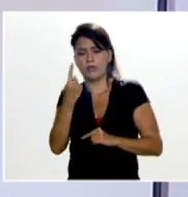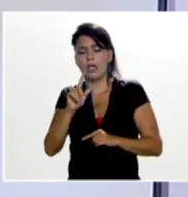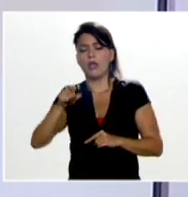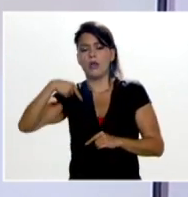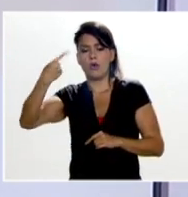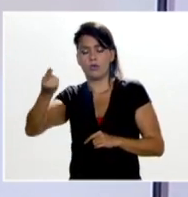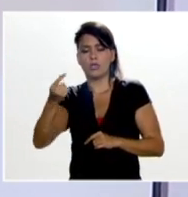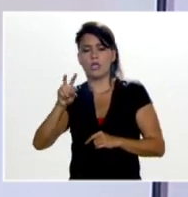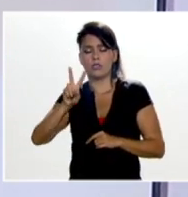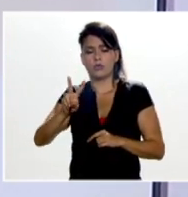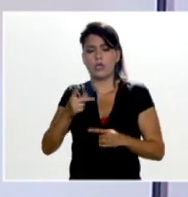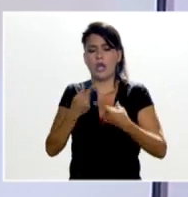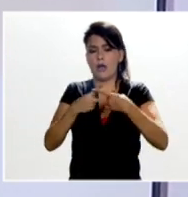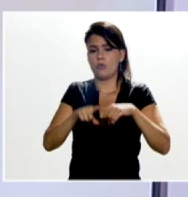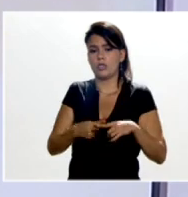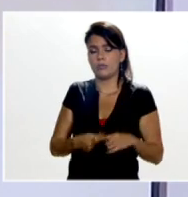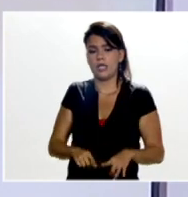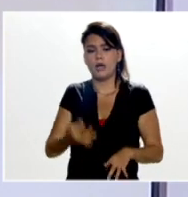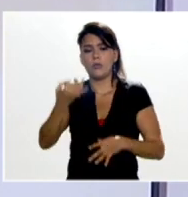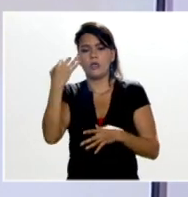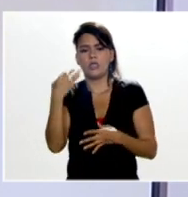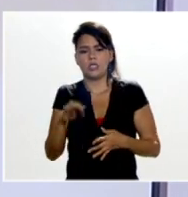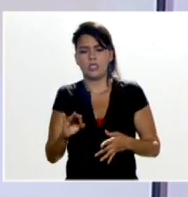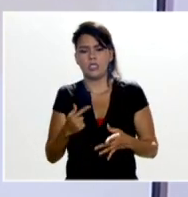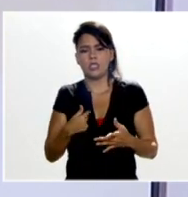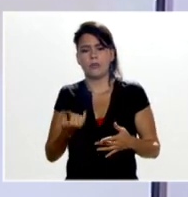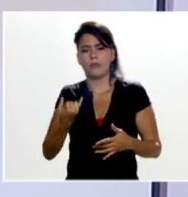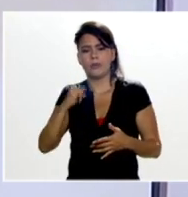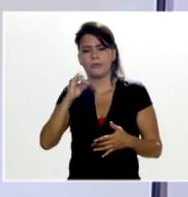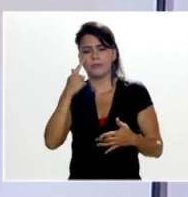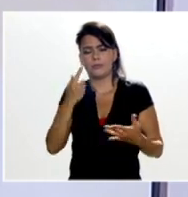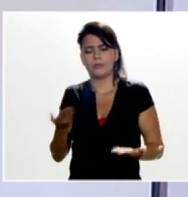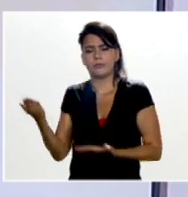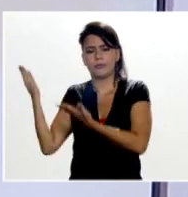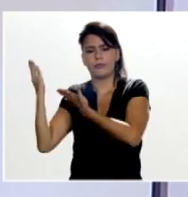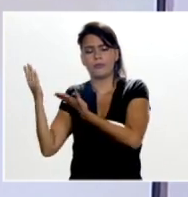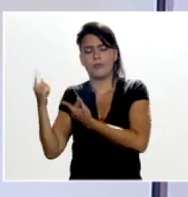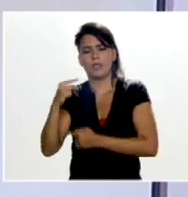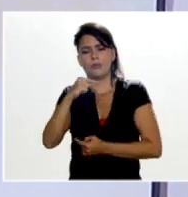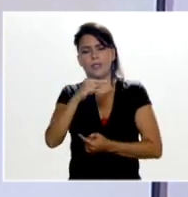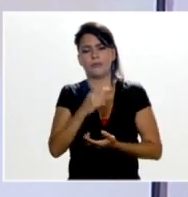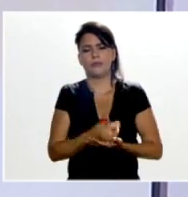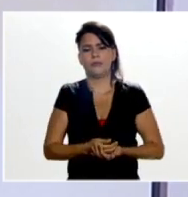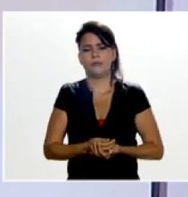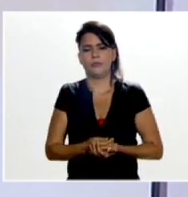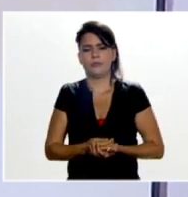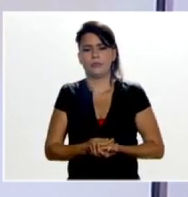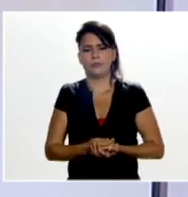Entonces las multiplicamos y siempre aparece este menos.